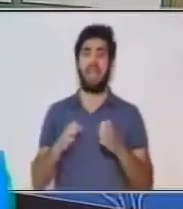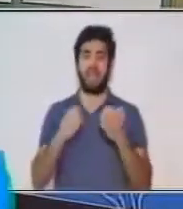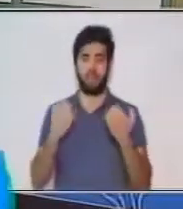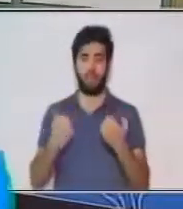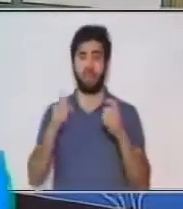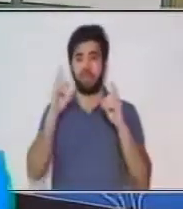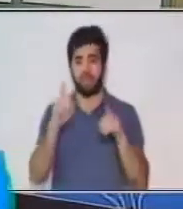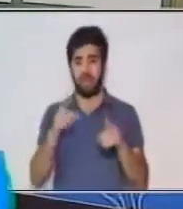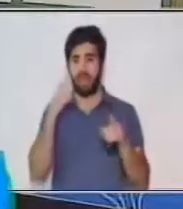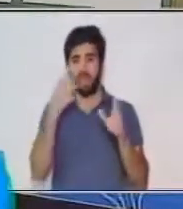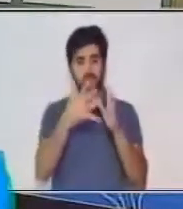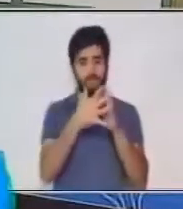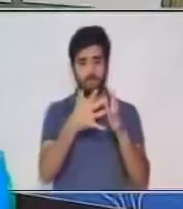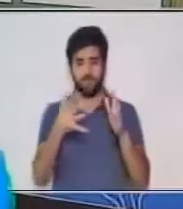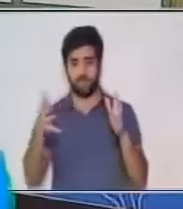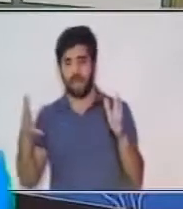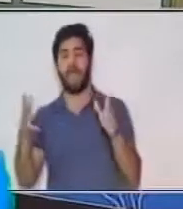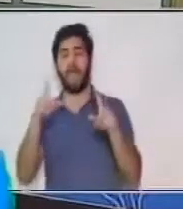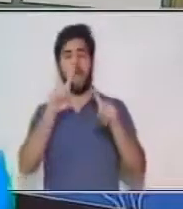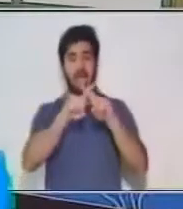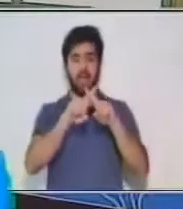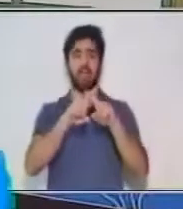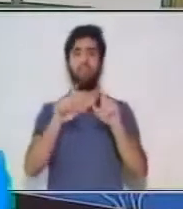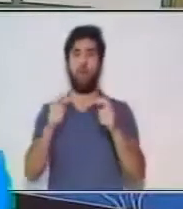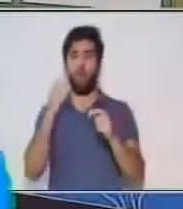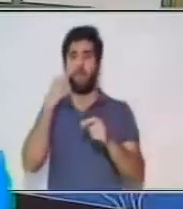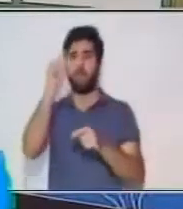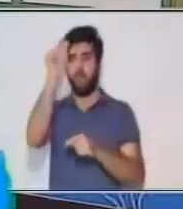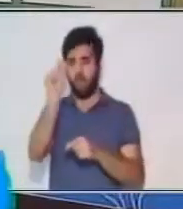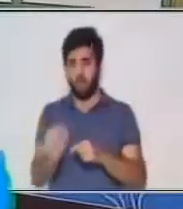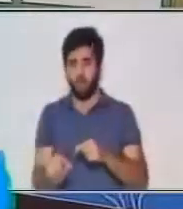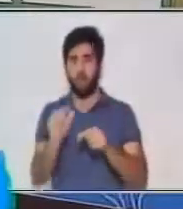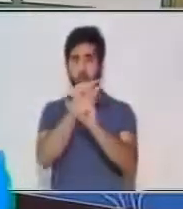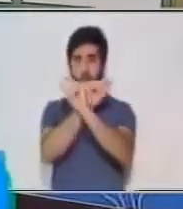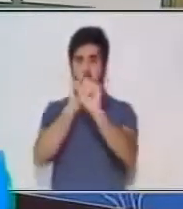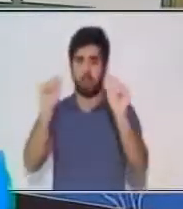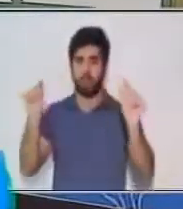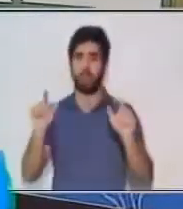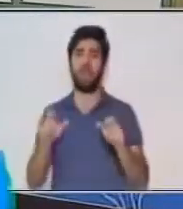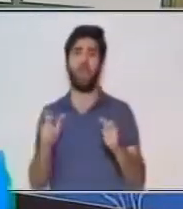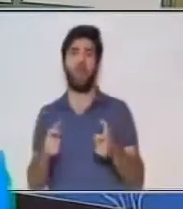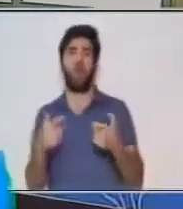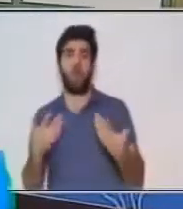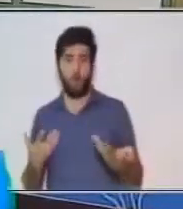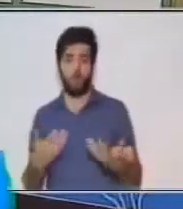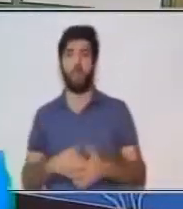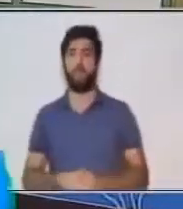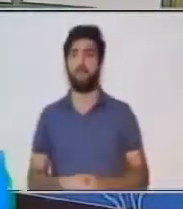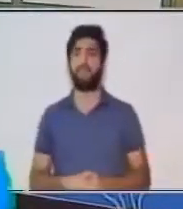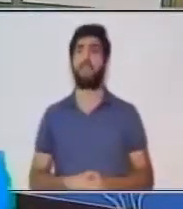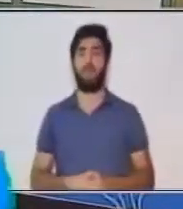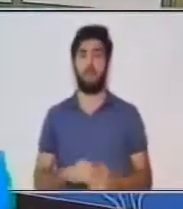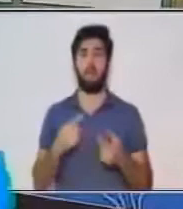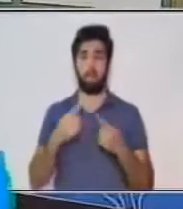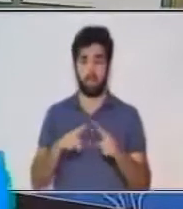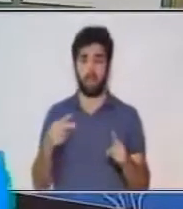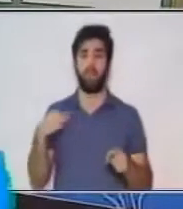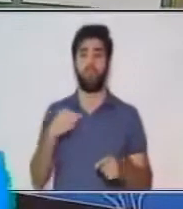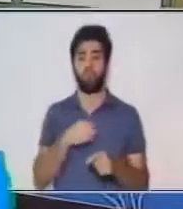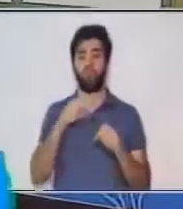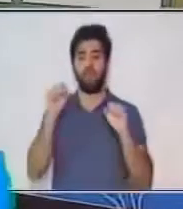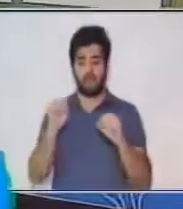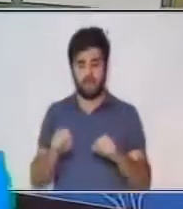ser el eje x la asíntota horizontal, ¿sí? No hay valor. Pero sí vamos a tener una